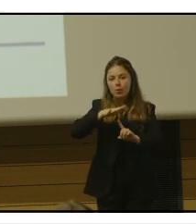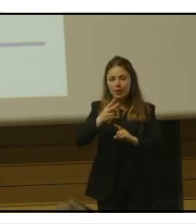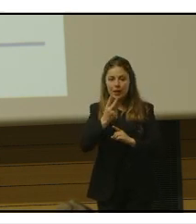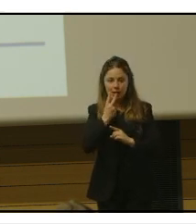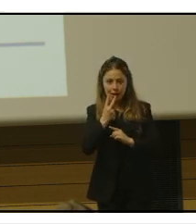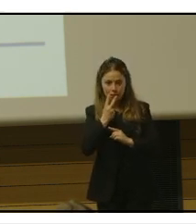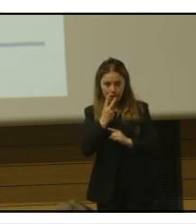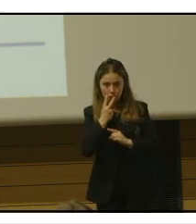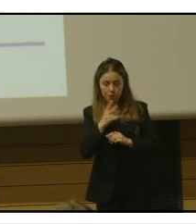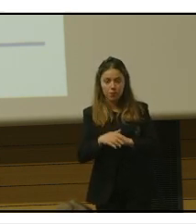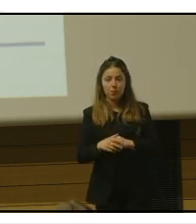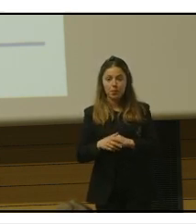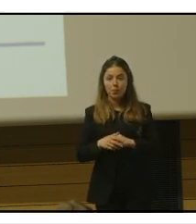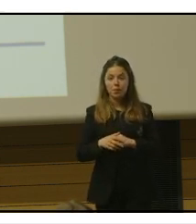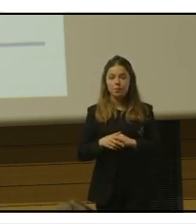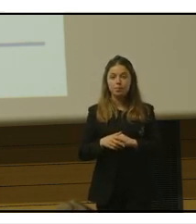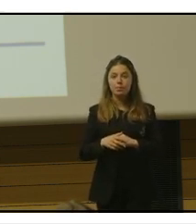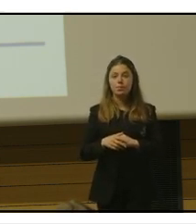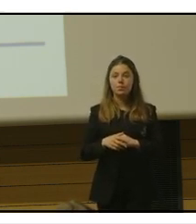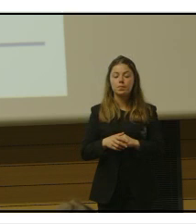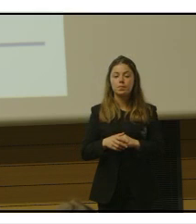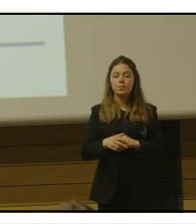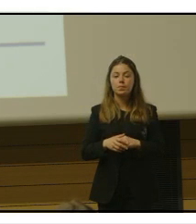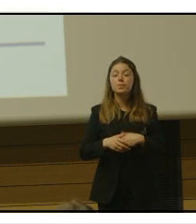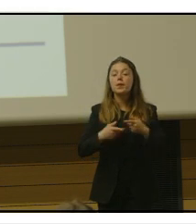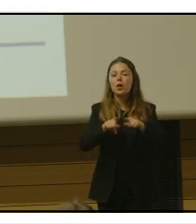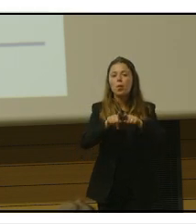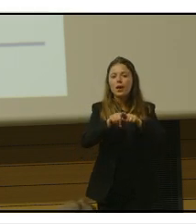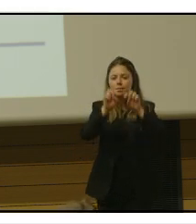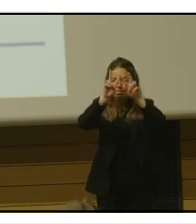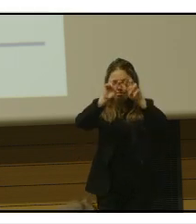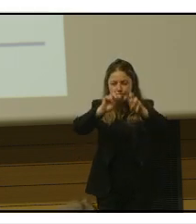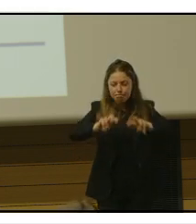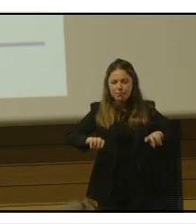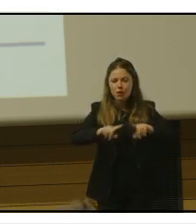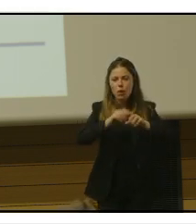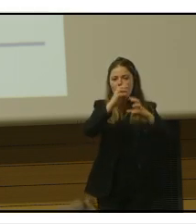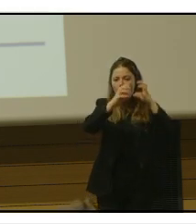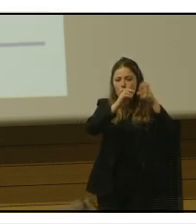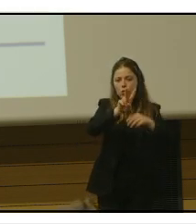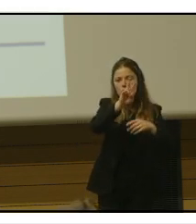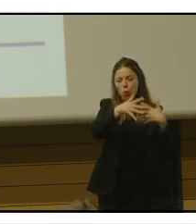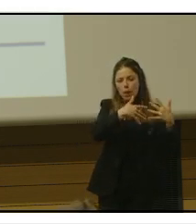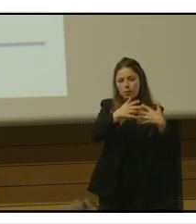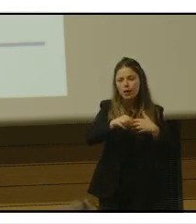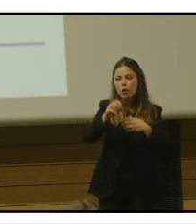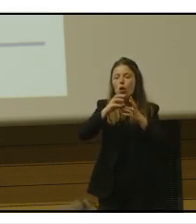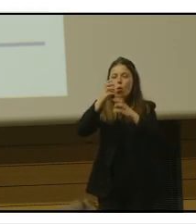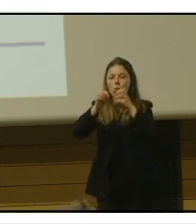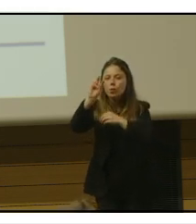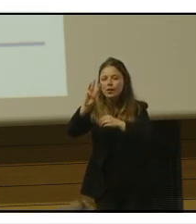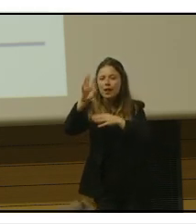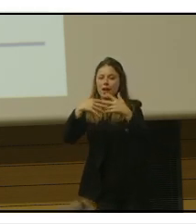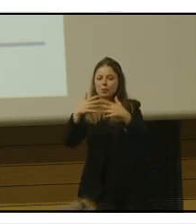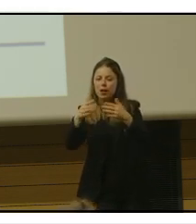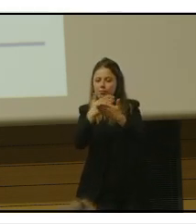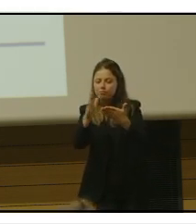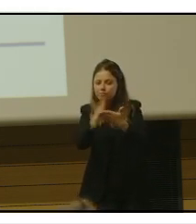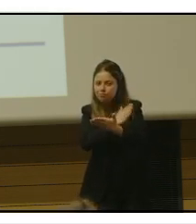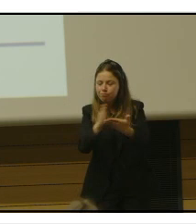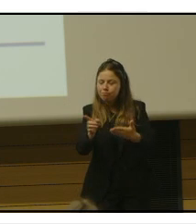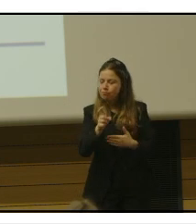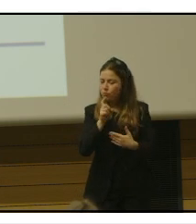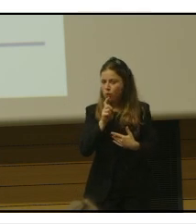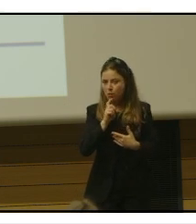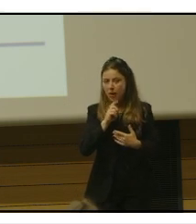muchas veces desgranarlo del consumo activo y en este caso desgranarlo del humo de segunda mano va a ser muy, muy complicado. Entonces, en